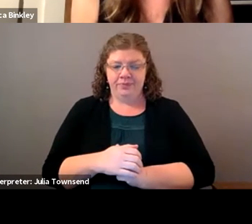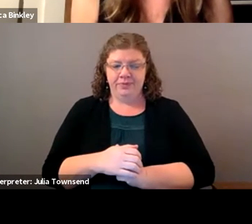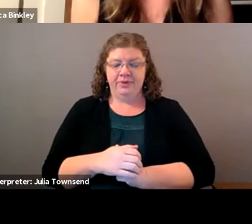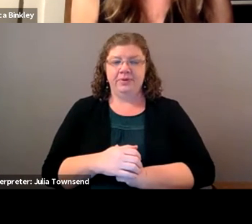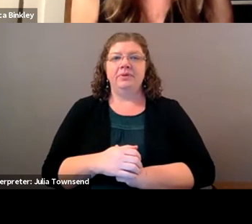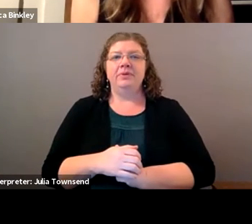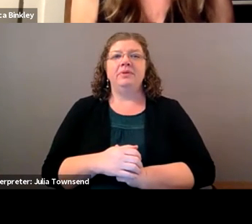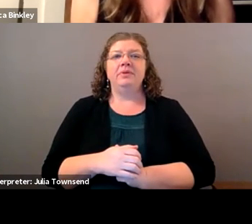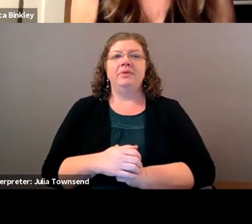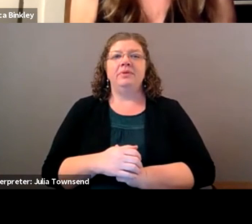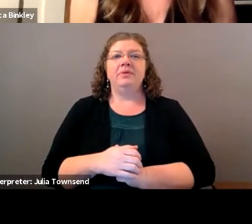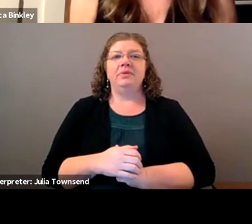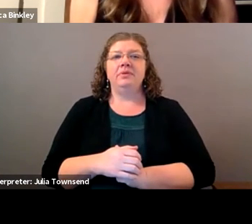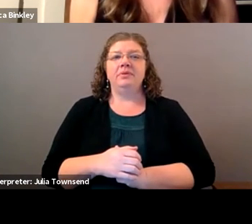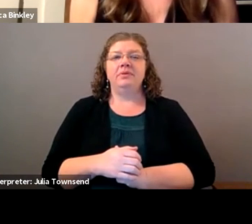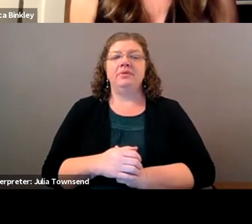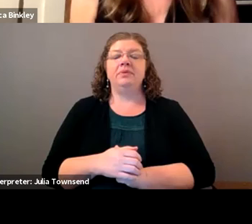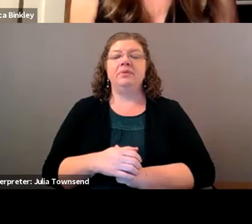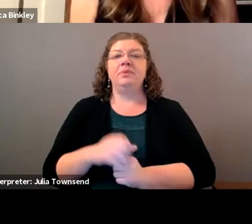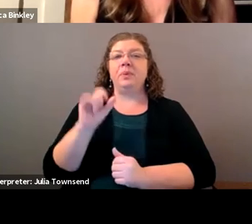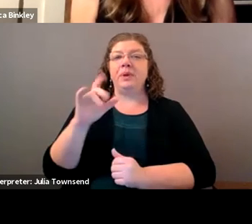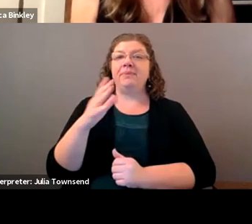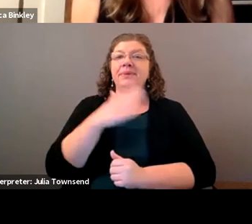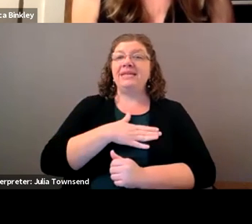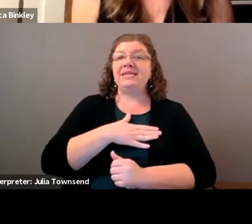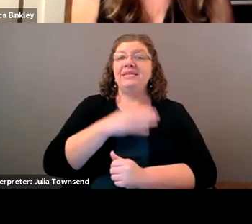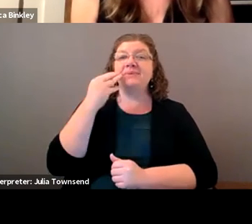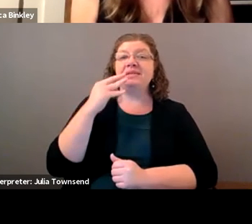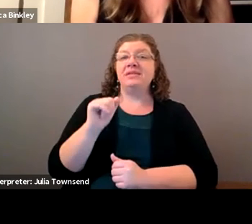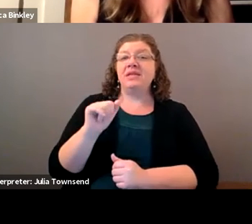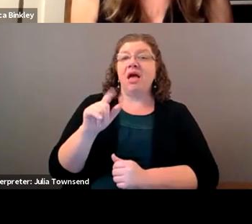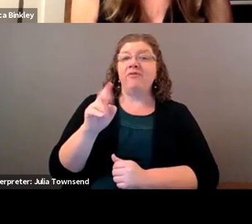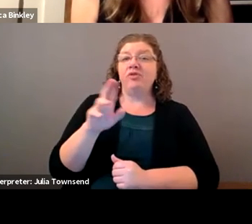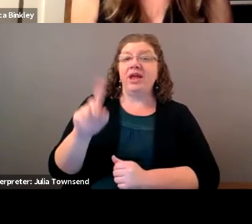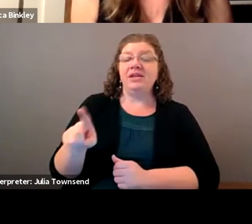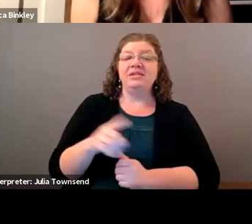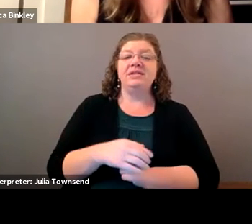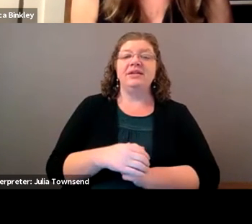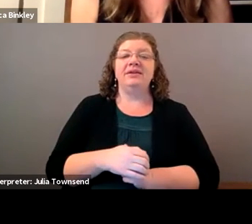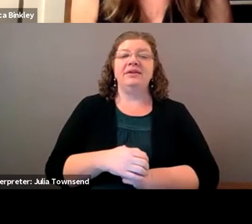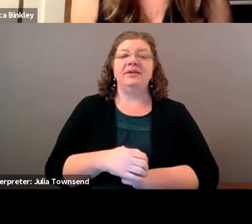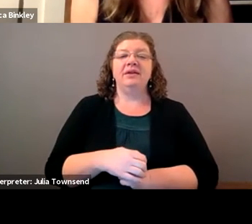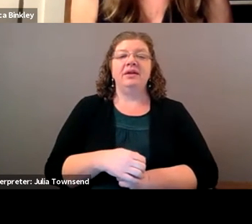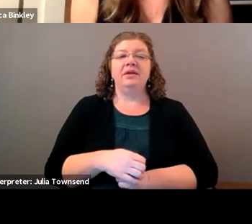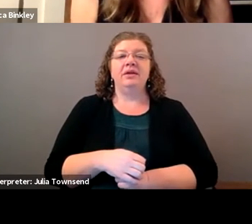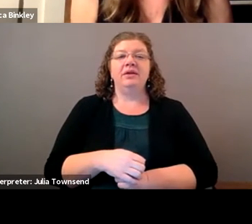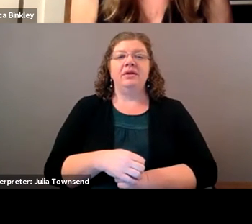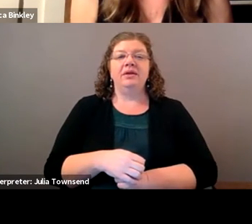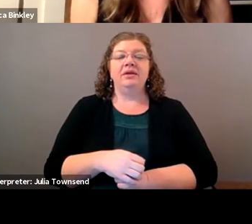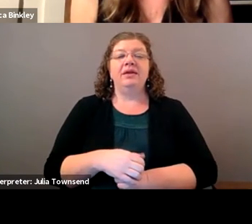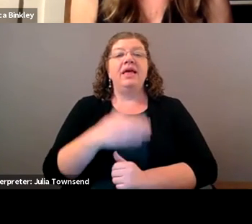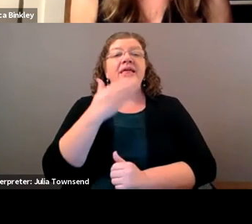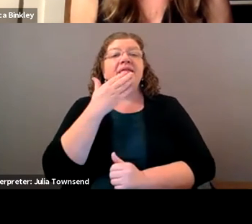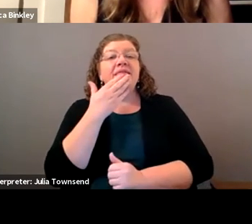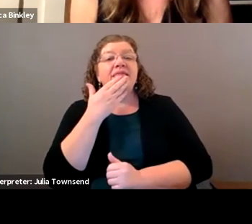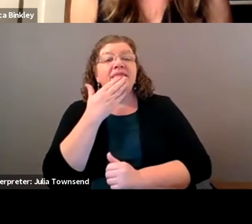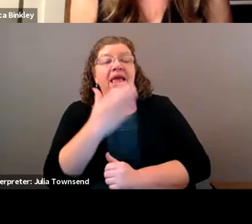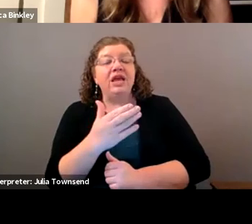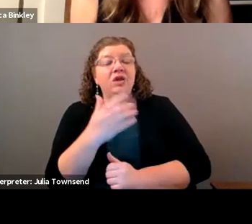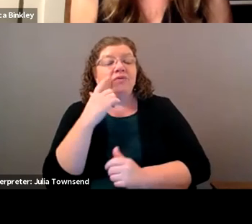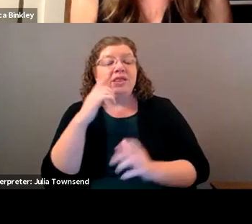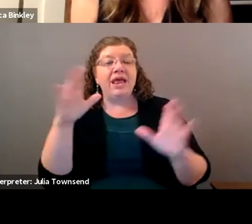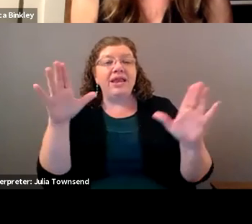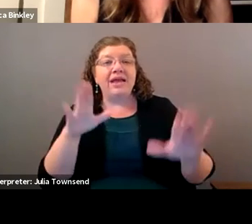mucho. Señor Álvarez. Sí, gracias por esa presentación